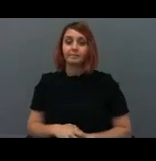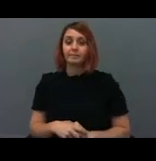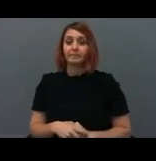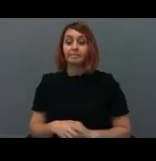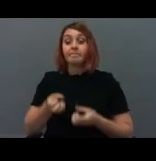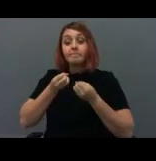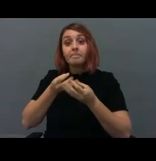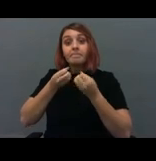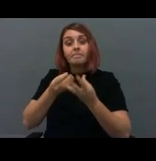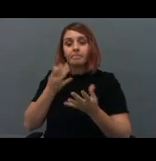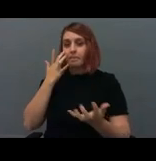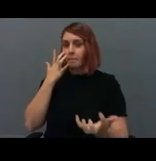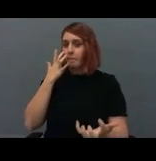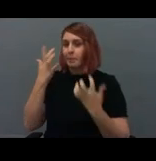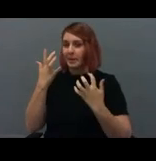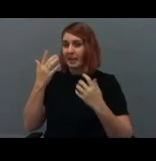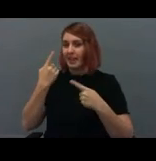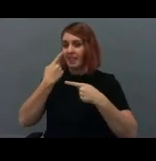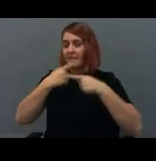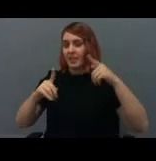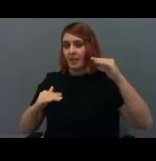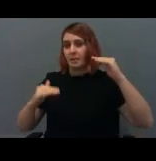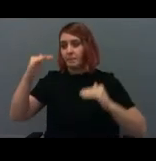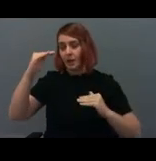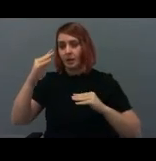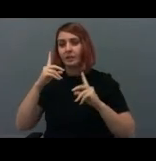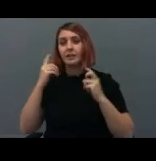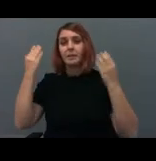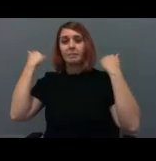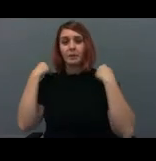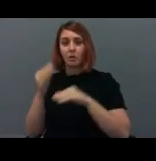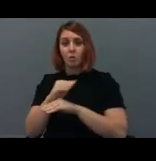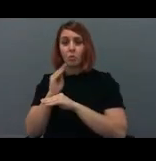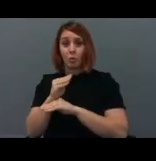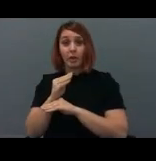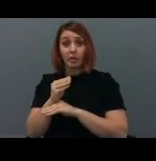Estos datos que evidencian estas brechas en los cuidados